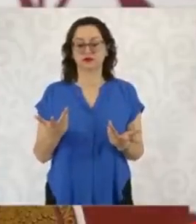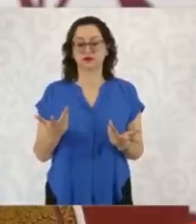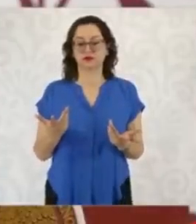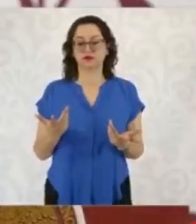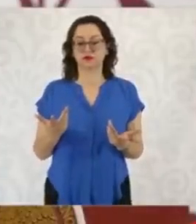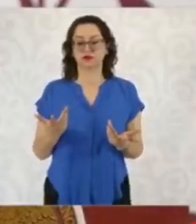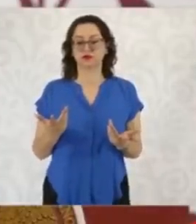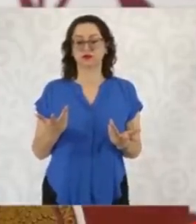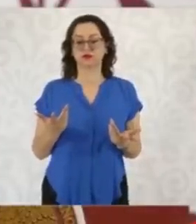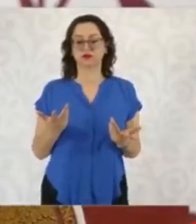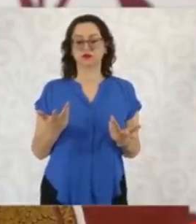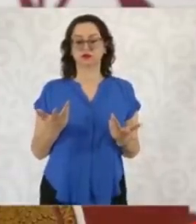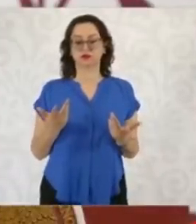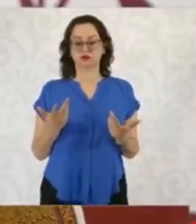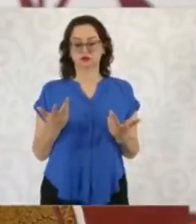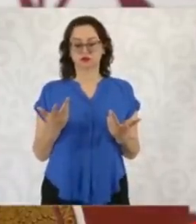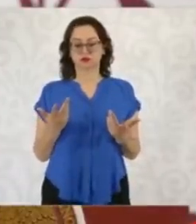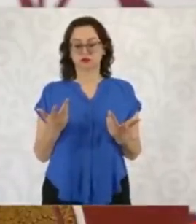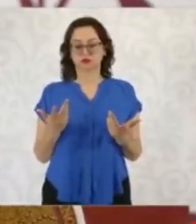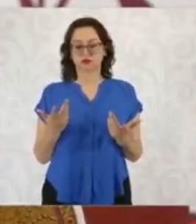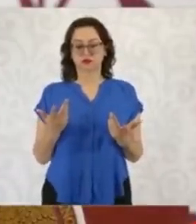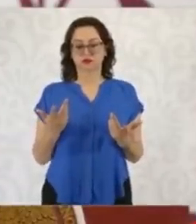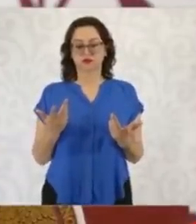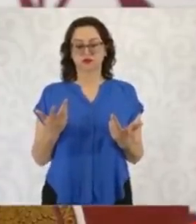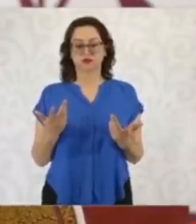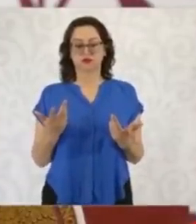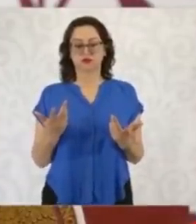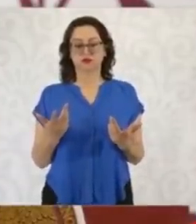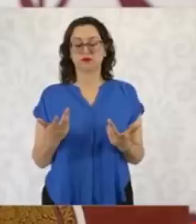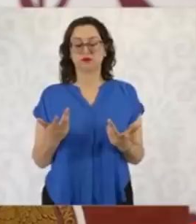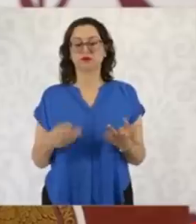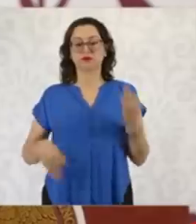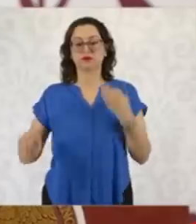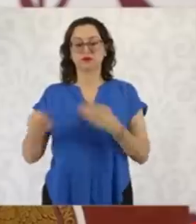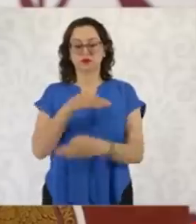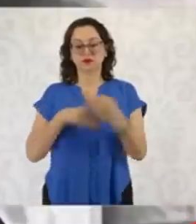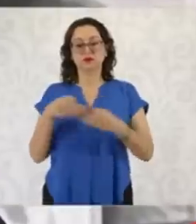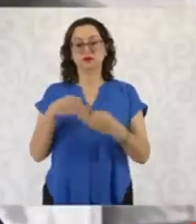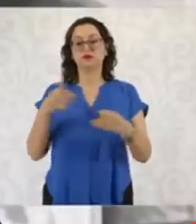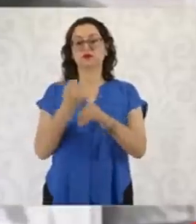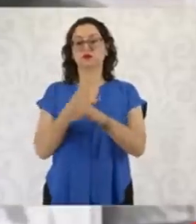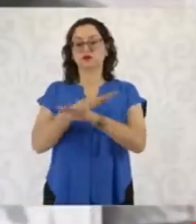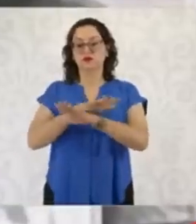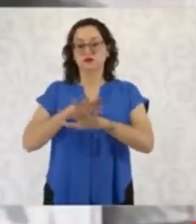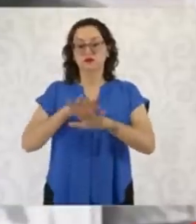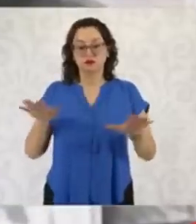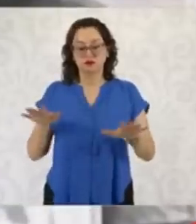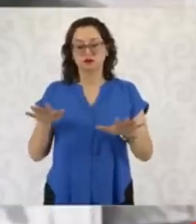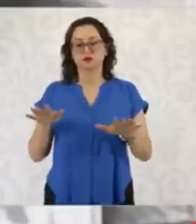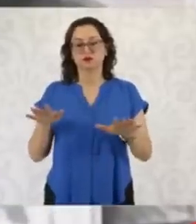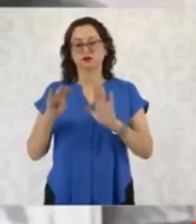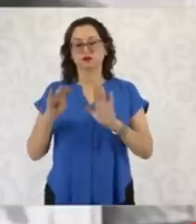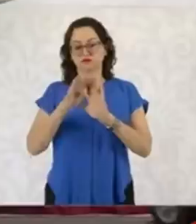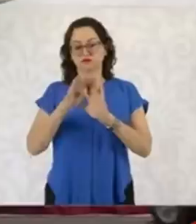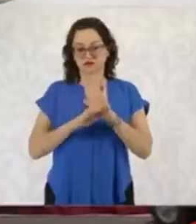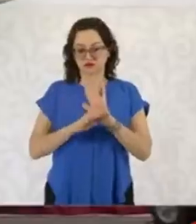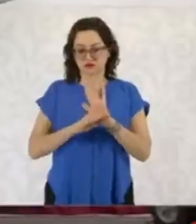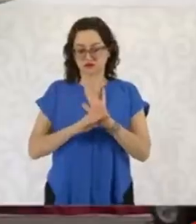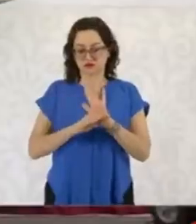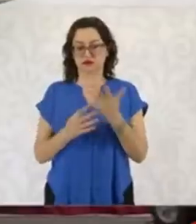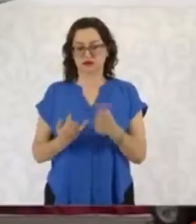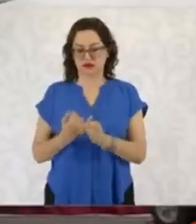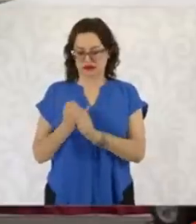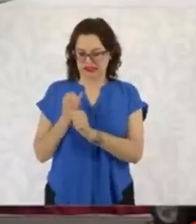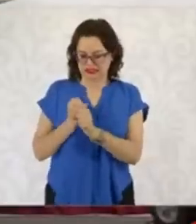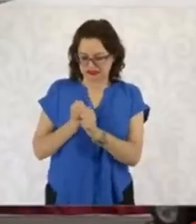y toda la información con la que se contó desde un principio y toda la investigación